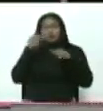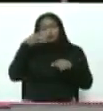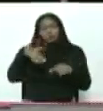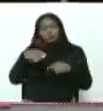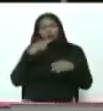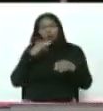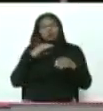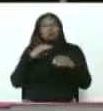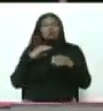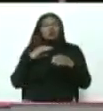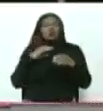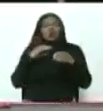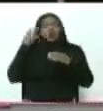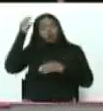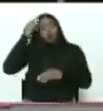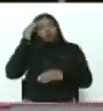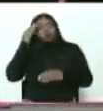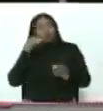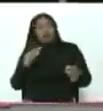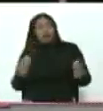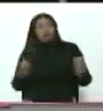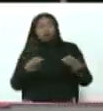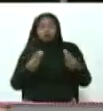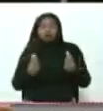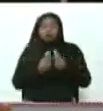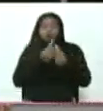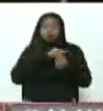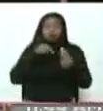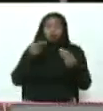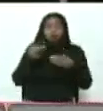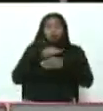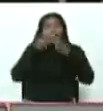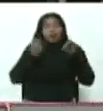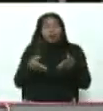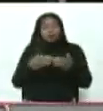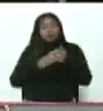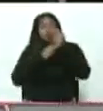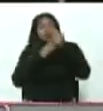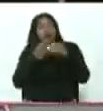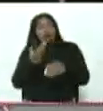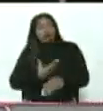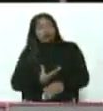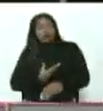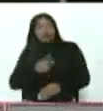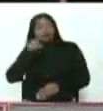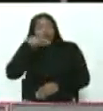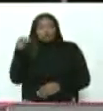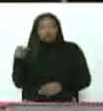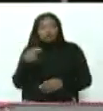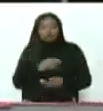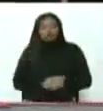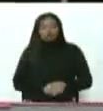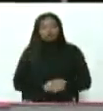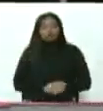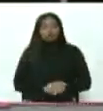consciente e inteligente para que gobierne junto a nosotros en la gobernación y en las alcaldías. ¿Sí o no?